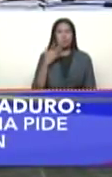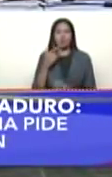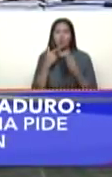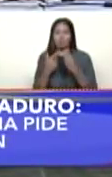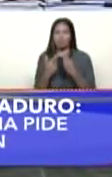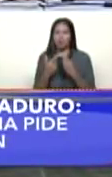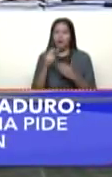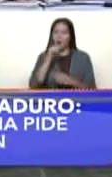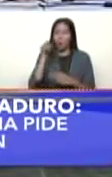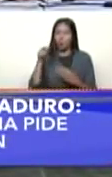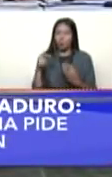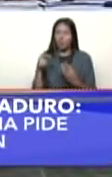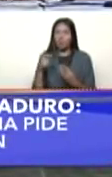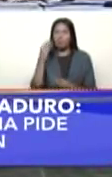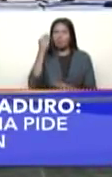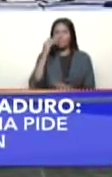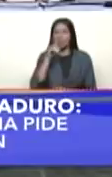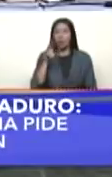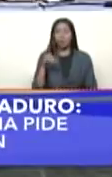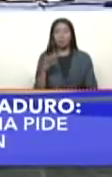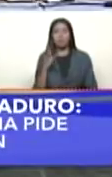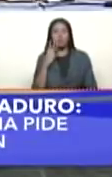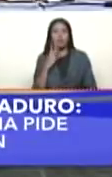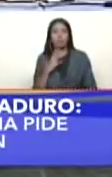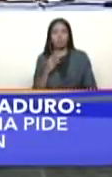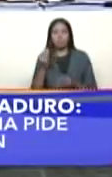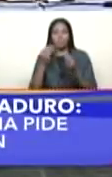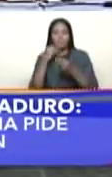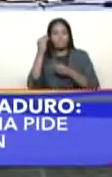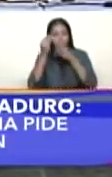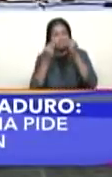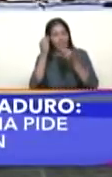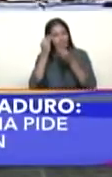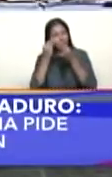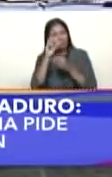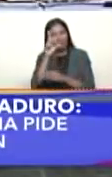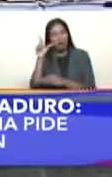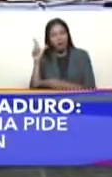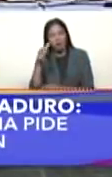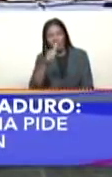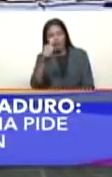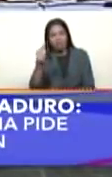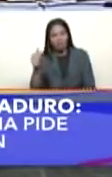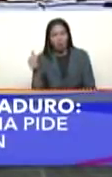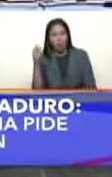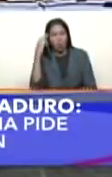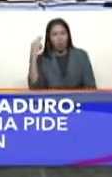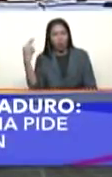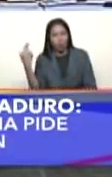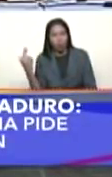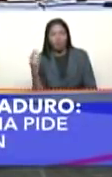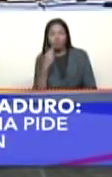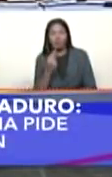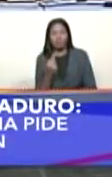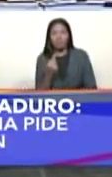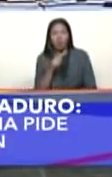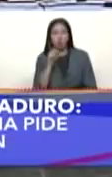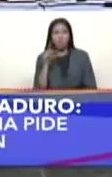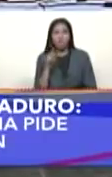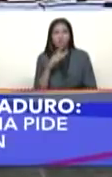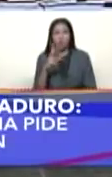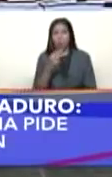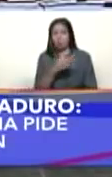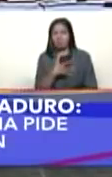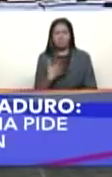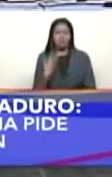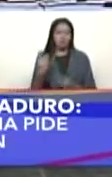dijera? ¿Qué pensarían a mí de ustedes? Saquen conclusiones cada quien. ¿Qué pensarían de mí ustedes si yo les dijera, no quiero diálogo